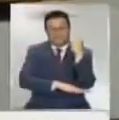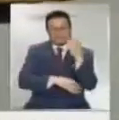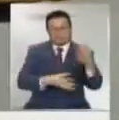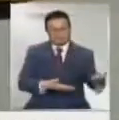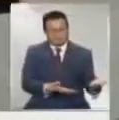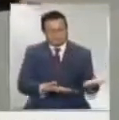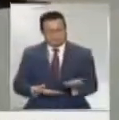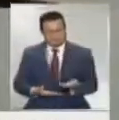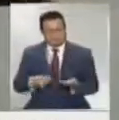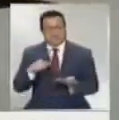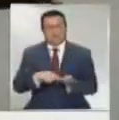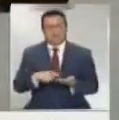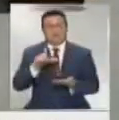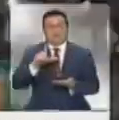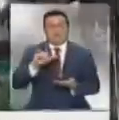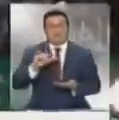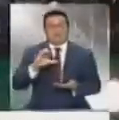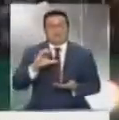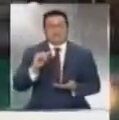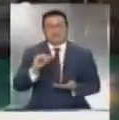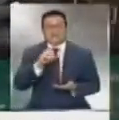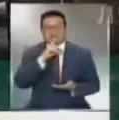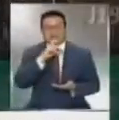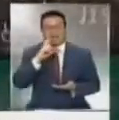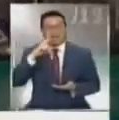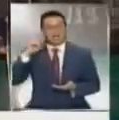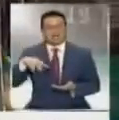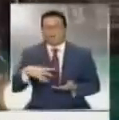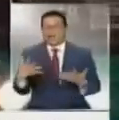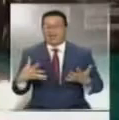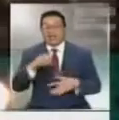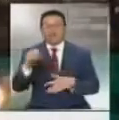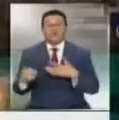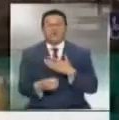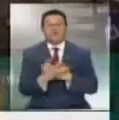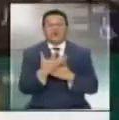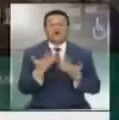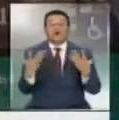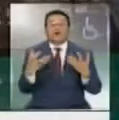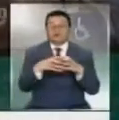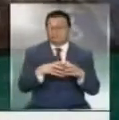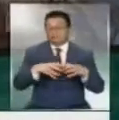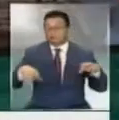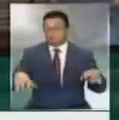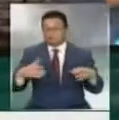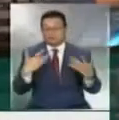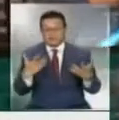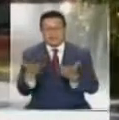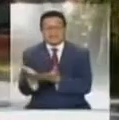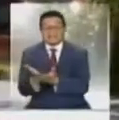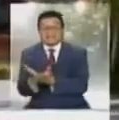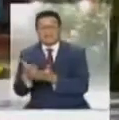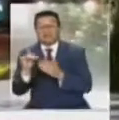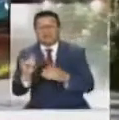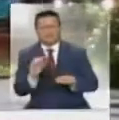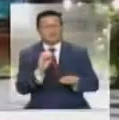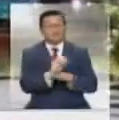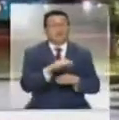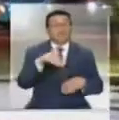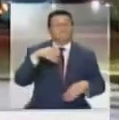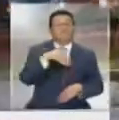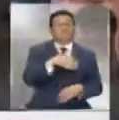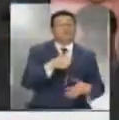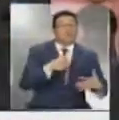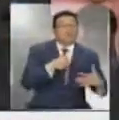Red Metropolitana de Movilidad, Extra Santiago, respecto al nuevo modelo que busca separar la prestación de servicios y el suministro de buses